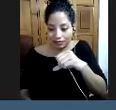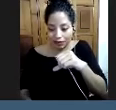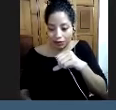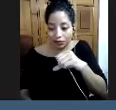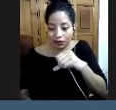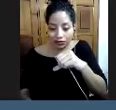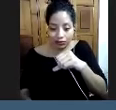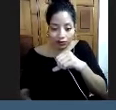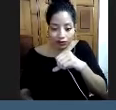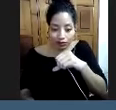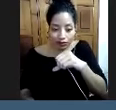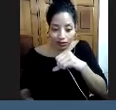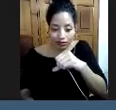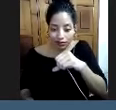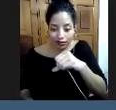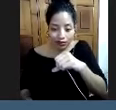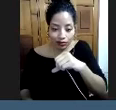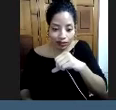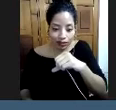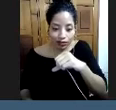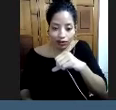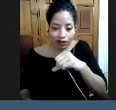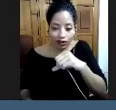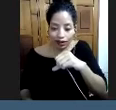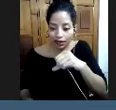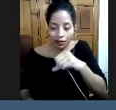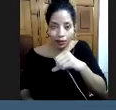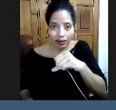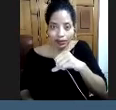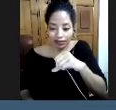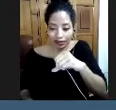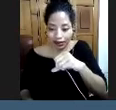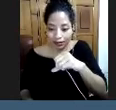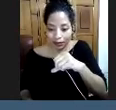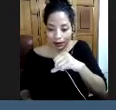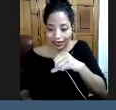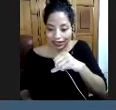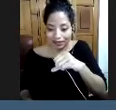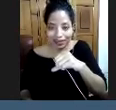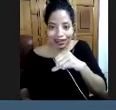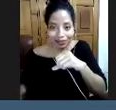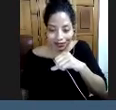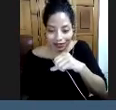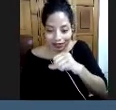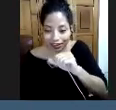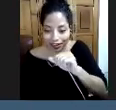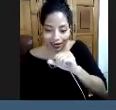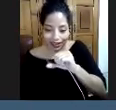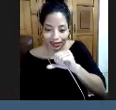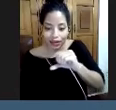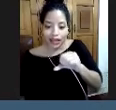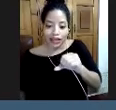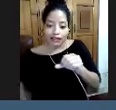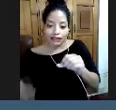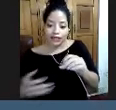pues para todos y para todas, incluyendo a las mamás, al papá y también a la profesora